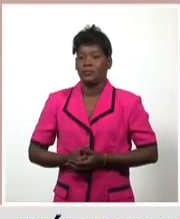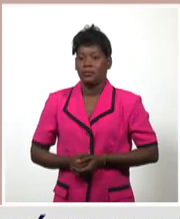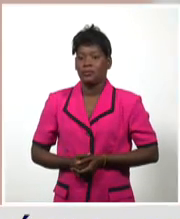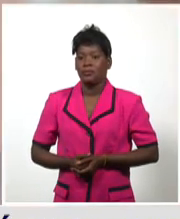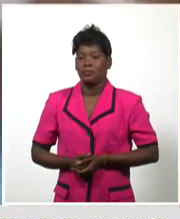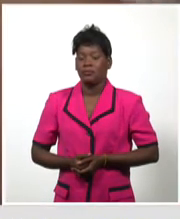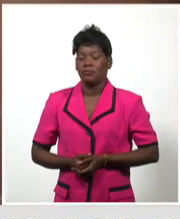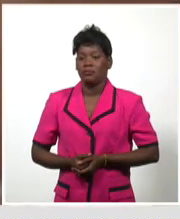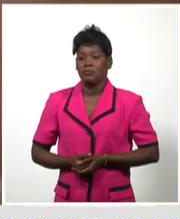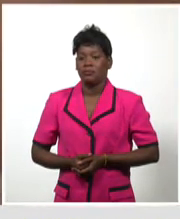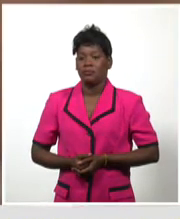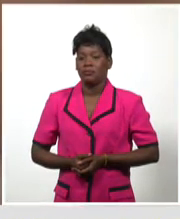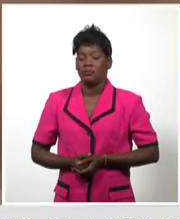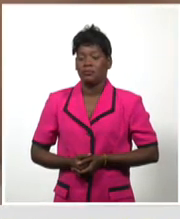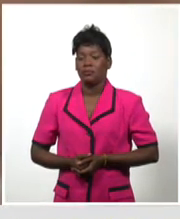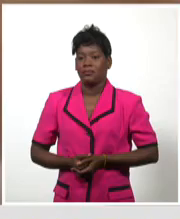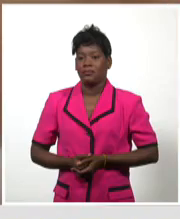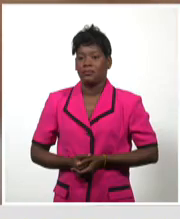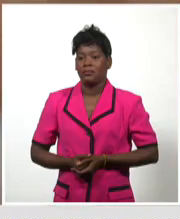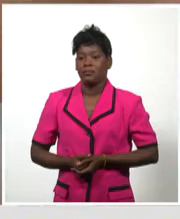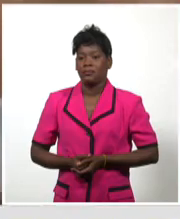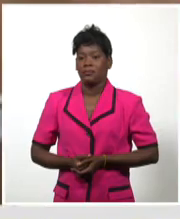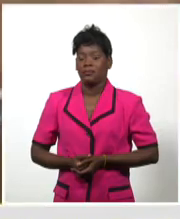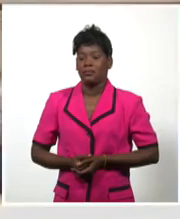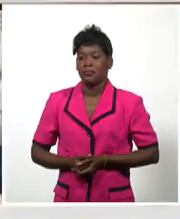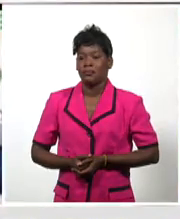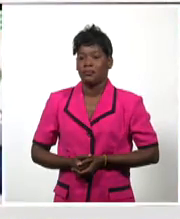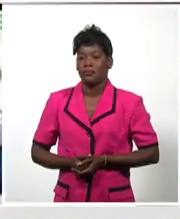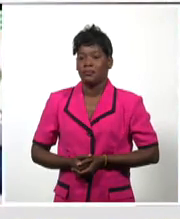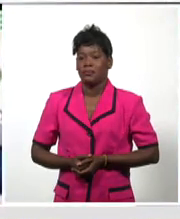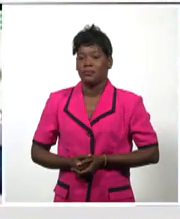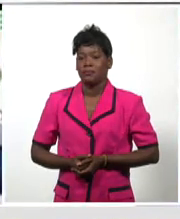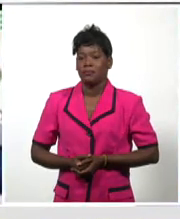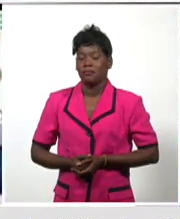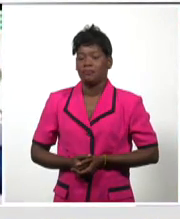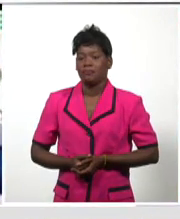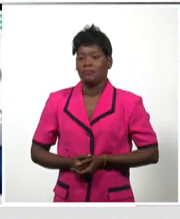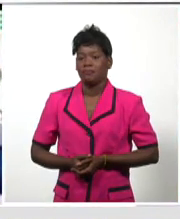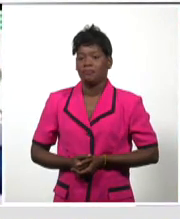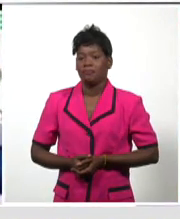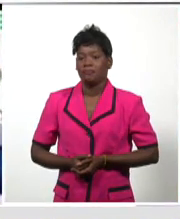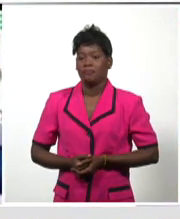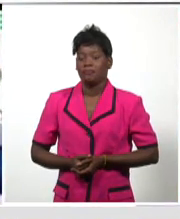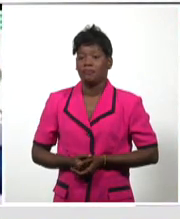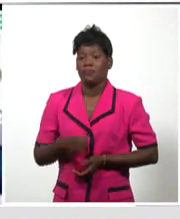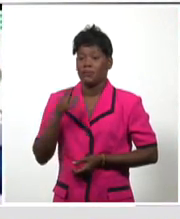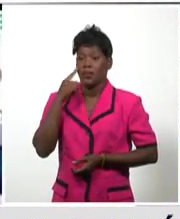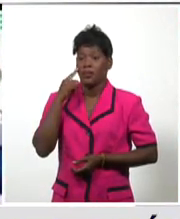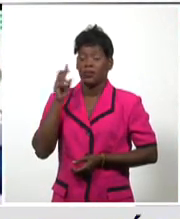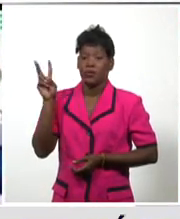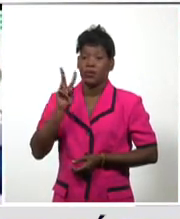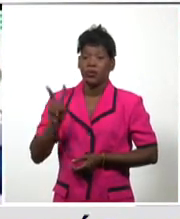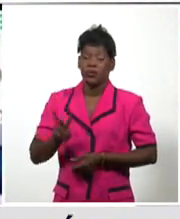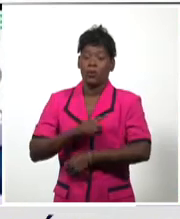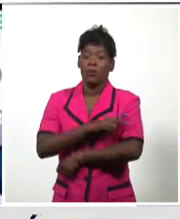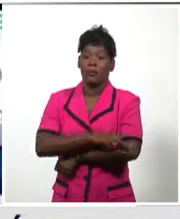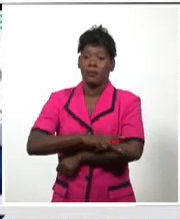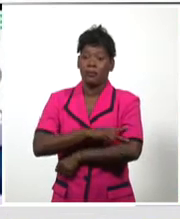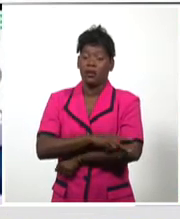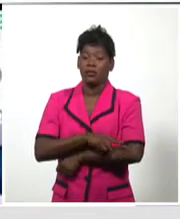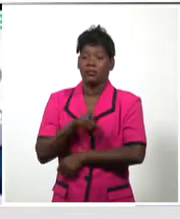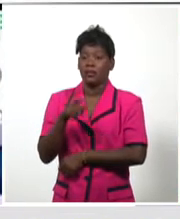Sistema Informativo de la Televisión Cubana. Desde Venezuela sucede todo esto y bueno, me